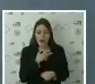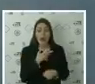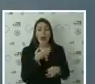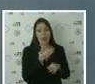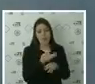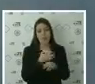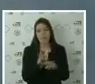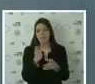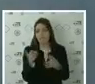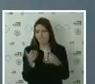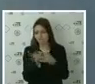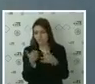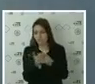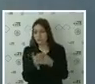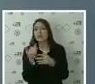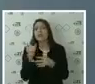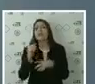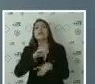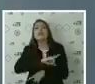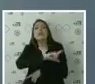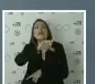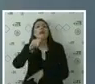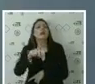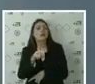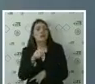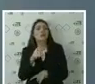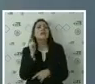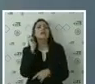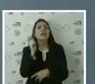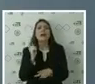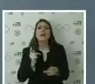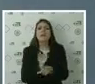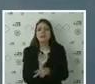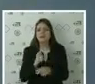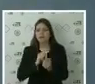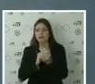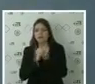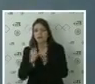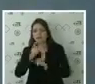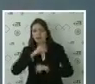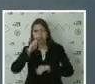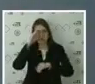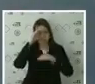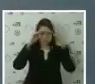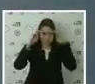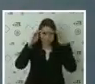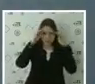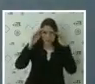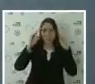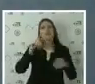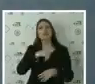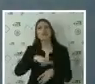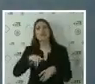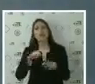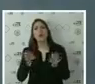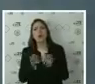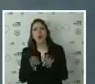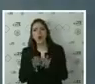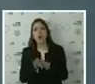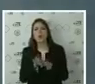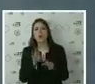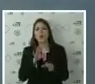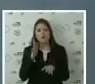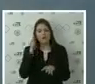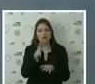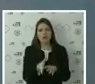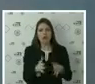y posteriormente en los ejercicios posteriores que se hagan de reflexión en cuanto a los efectos y hacia dónde nos están orillando, porque sin